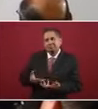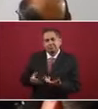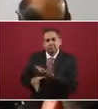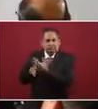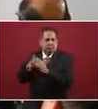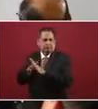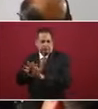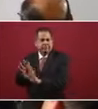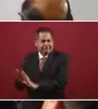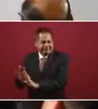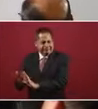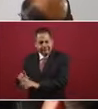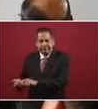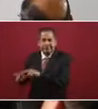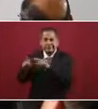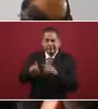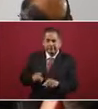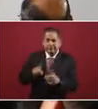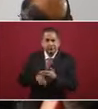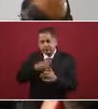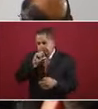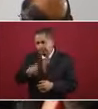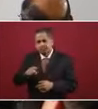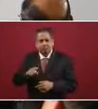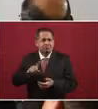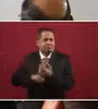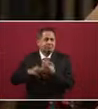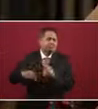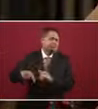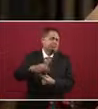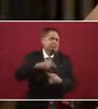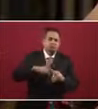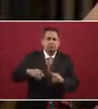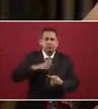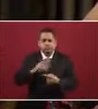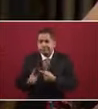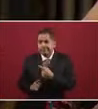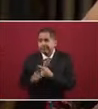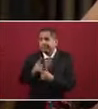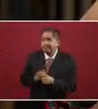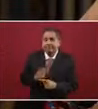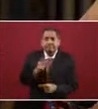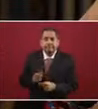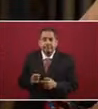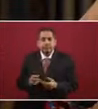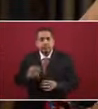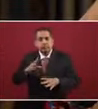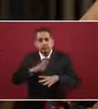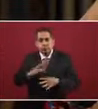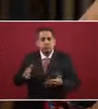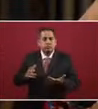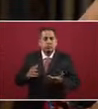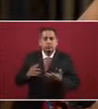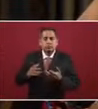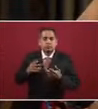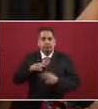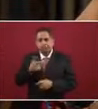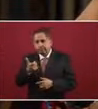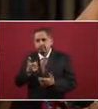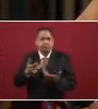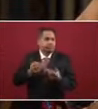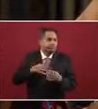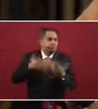no solamente de ellos, sino que es todo un caldo de cultivo. Pero también se suma, señor presidente, a que no hay circulante, a que no hay